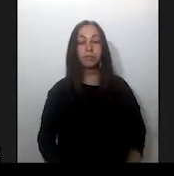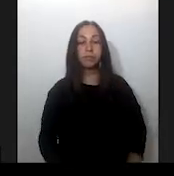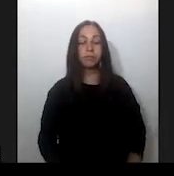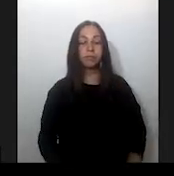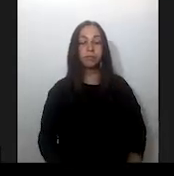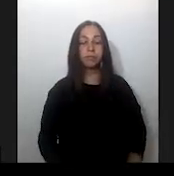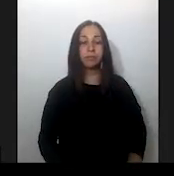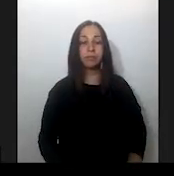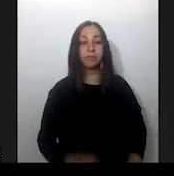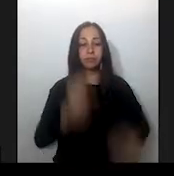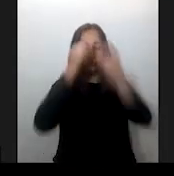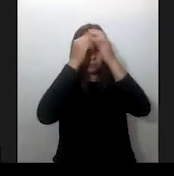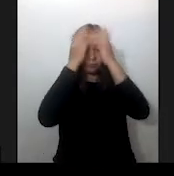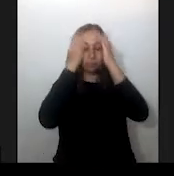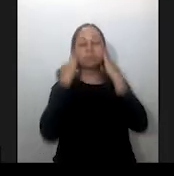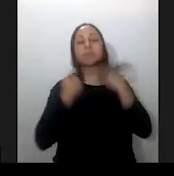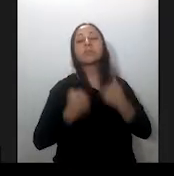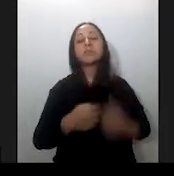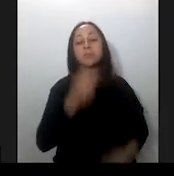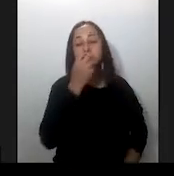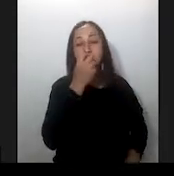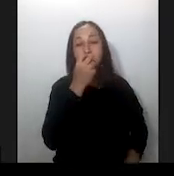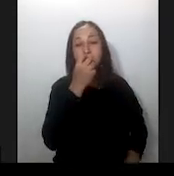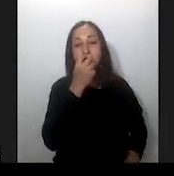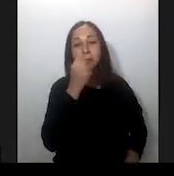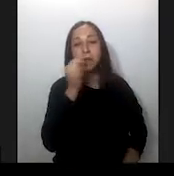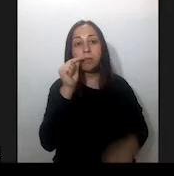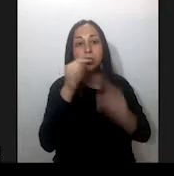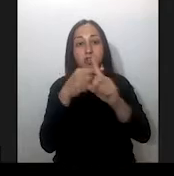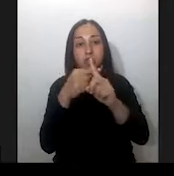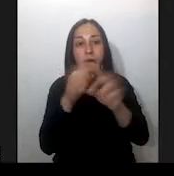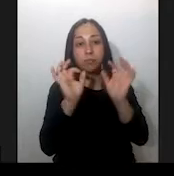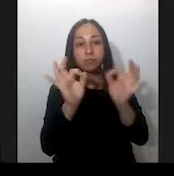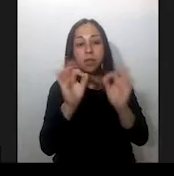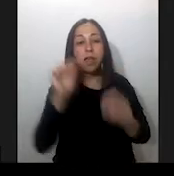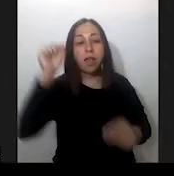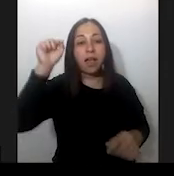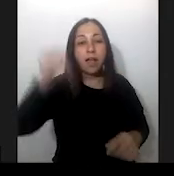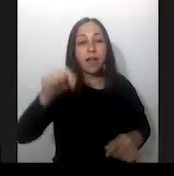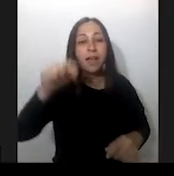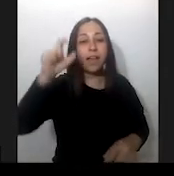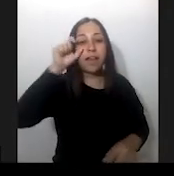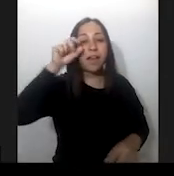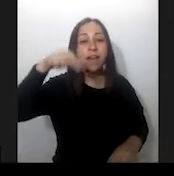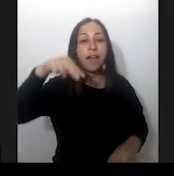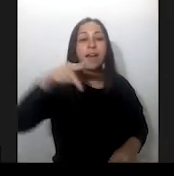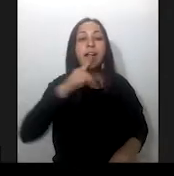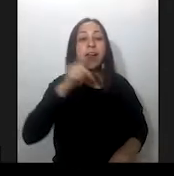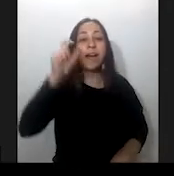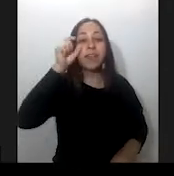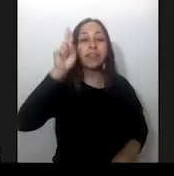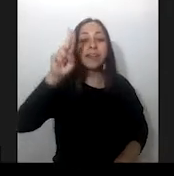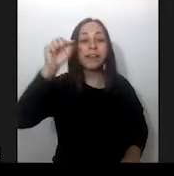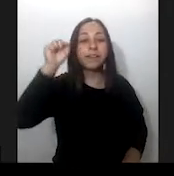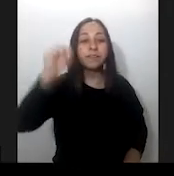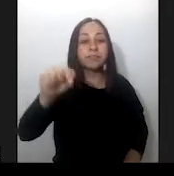y luego, una vez que termino de definir la suma, voy a tocarle Enter, ¿sí? Tienen que tocar Enter. O también pueden tocar